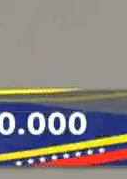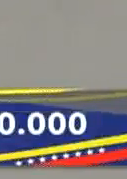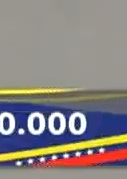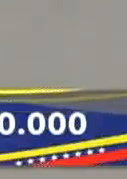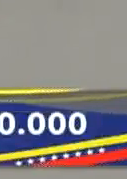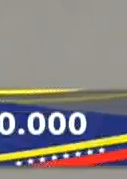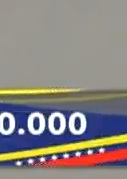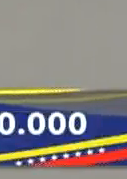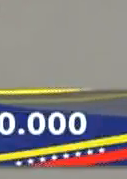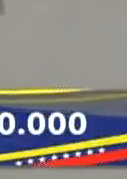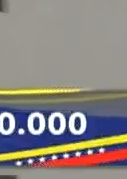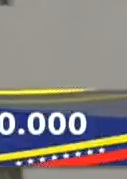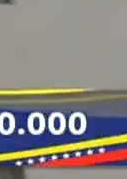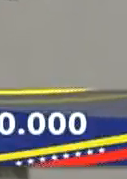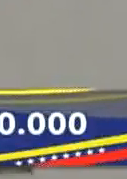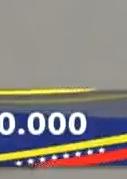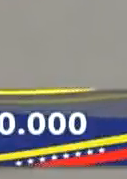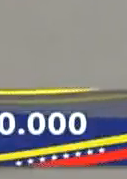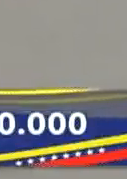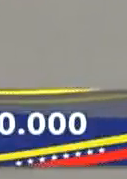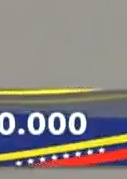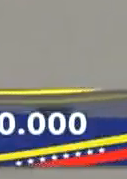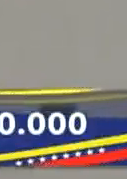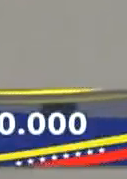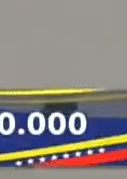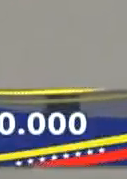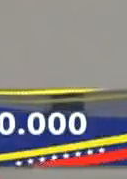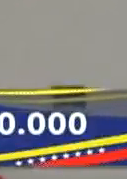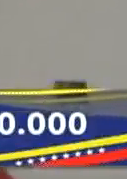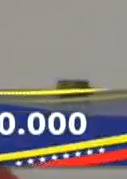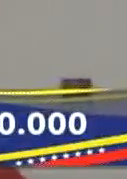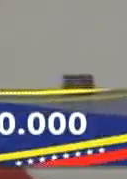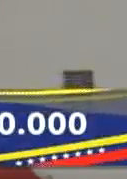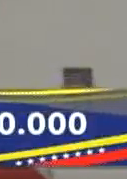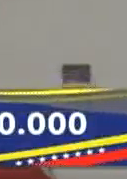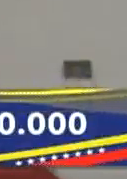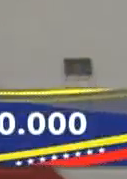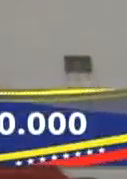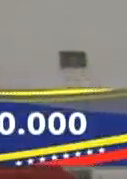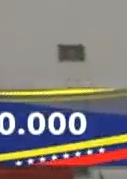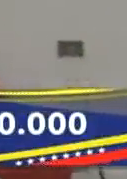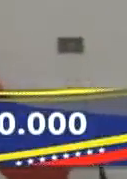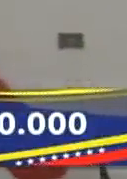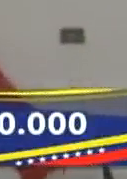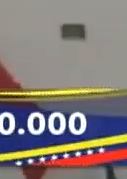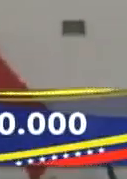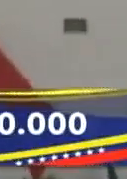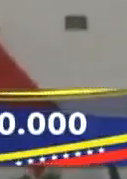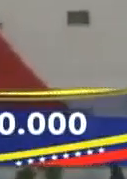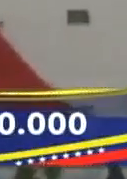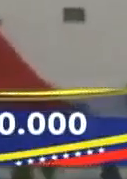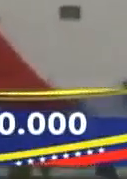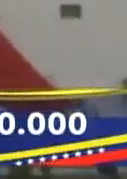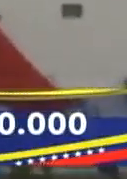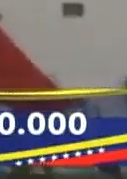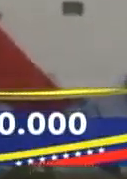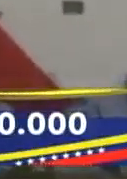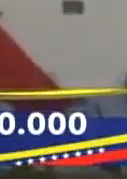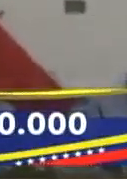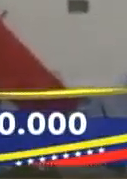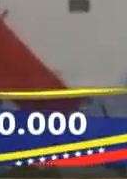casa. Yurima es madre de dos hijos que se encuentran disfrutando después de una larga